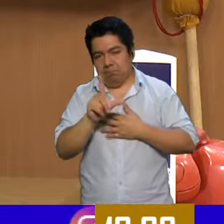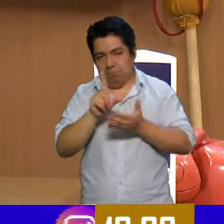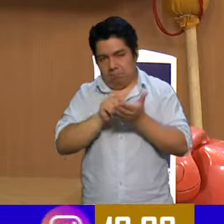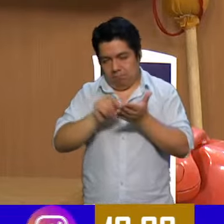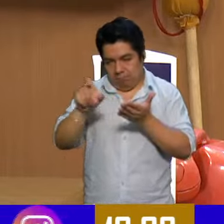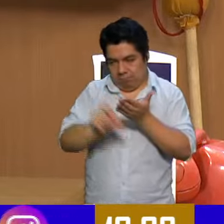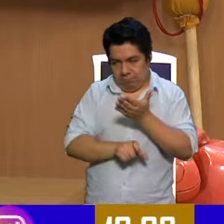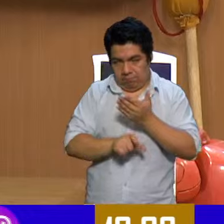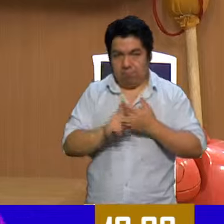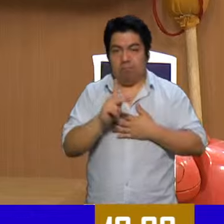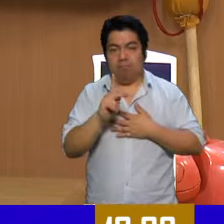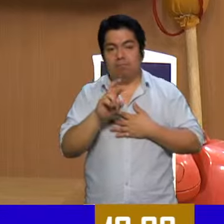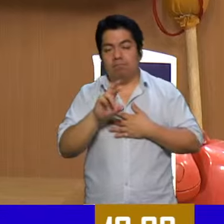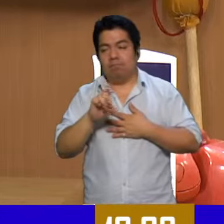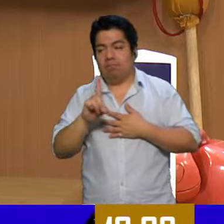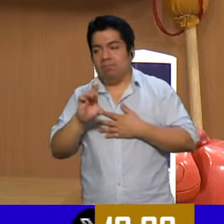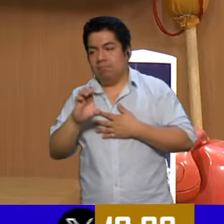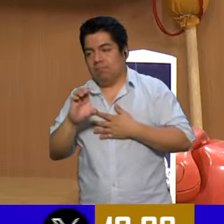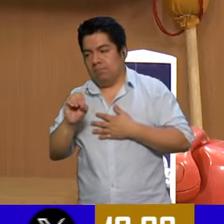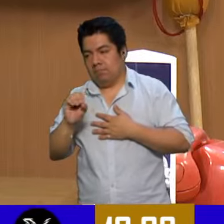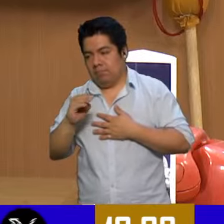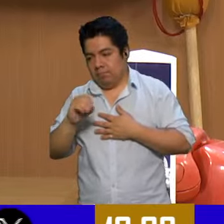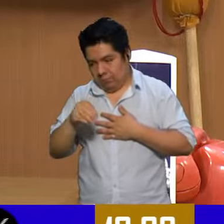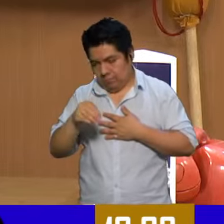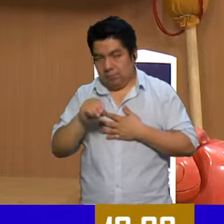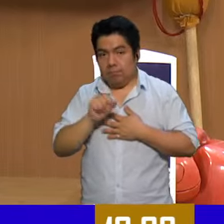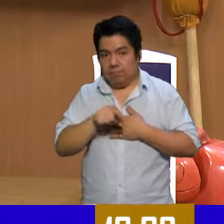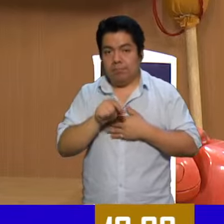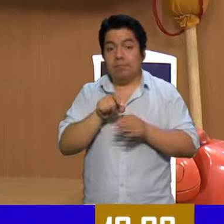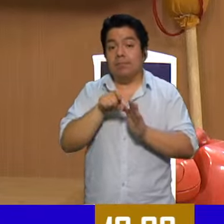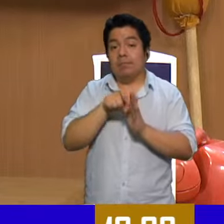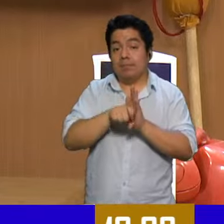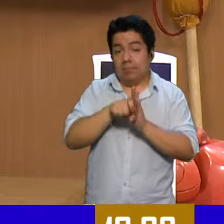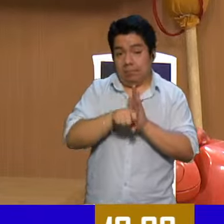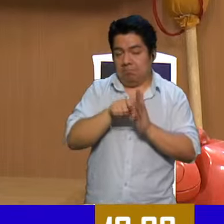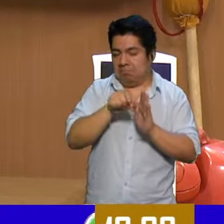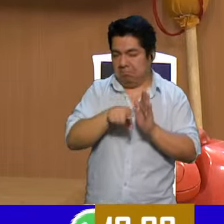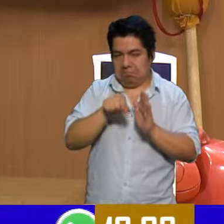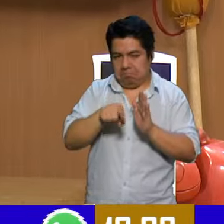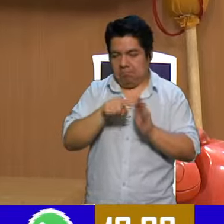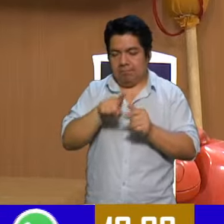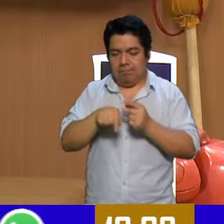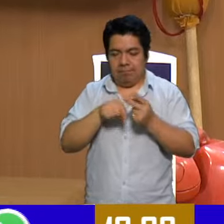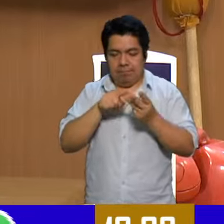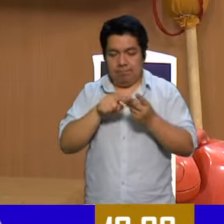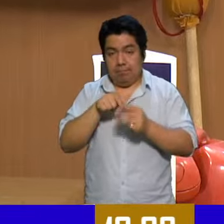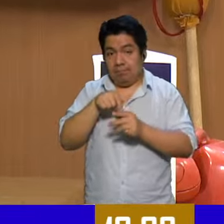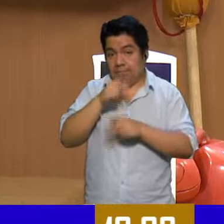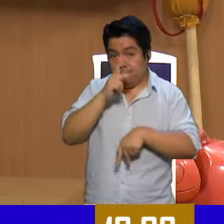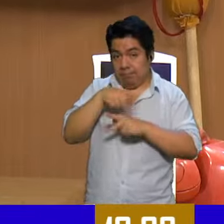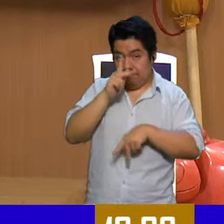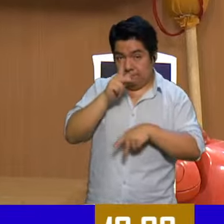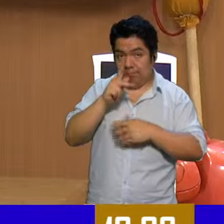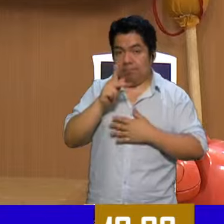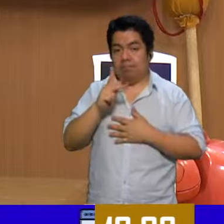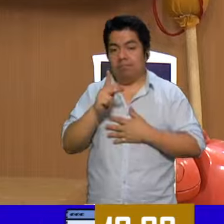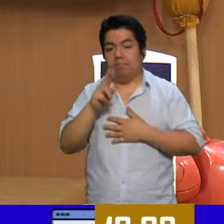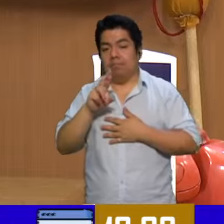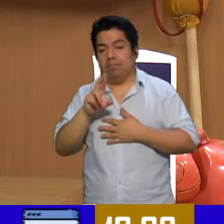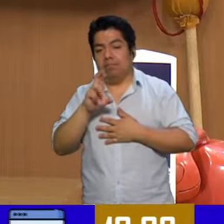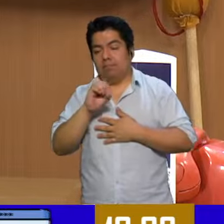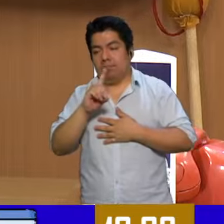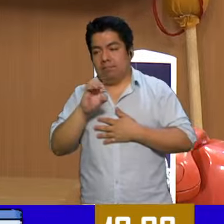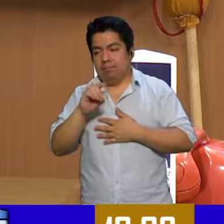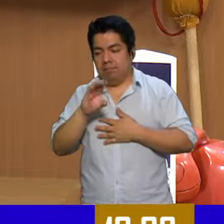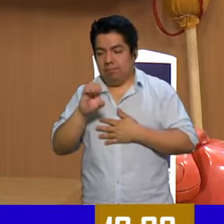X, PRODECON, igualmente en Instagram. También nos pueden encontrar en TikTok como PRODECON, que es Procuraduría